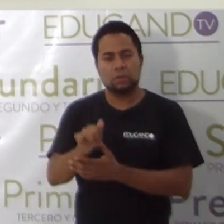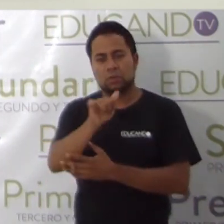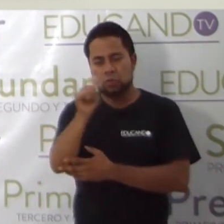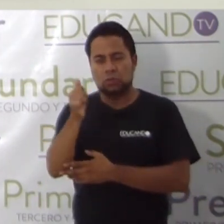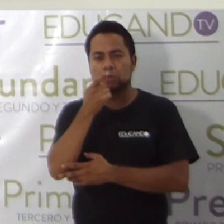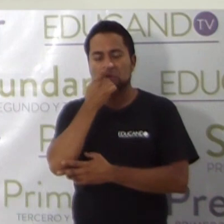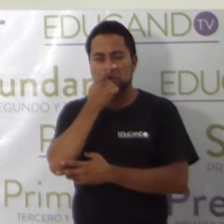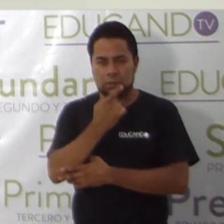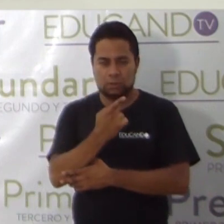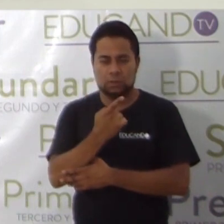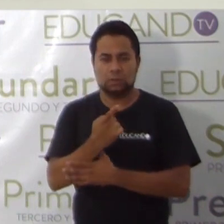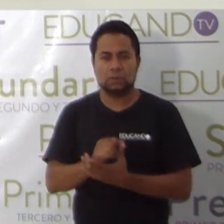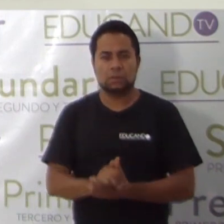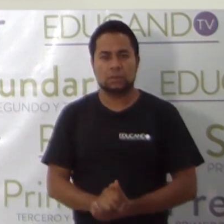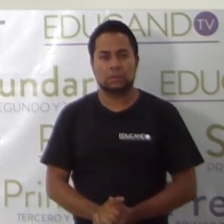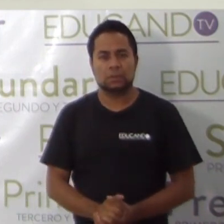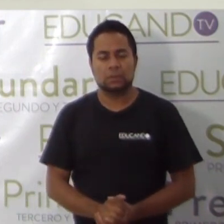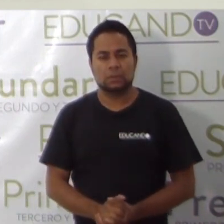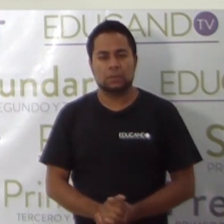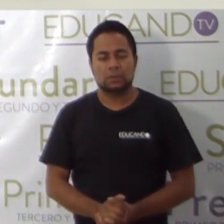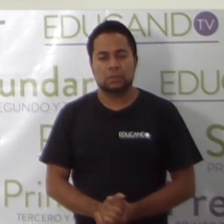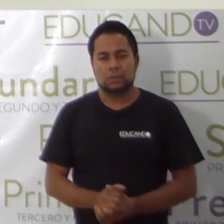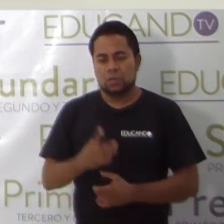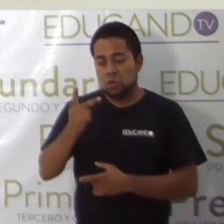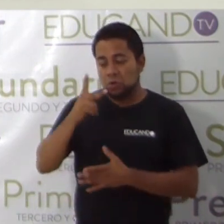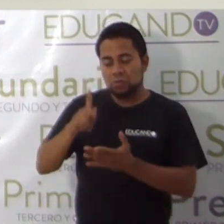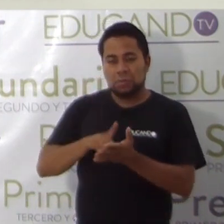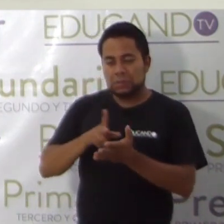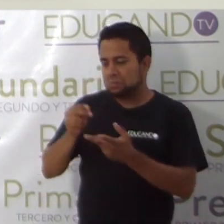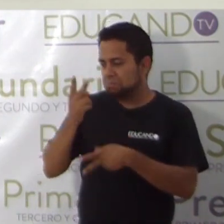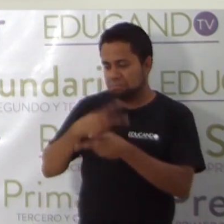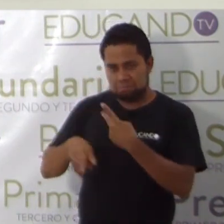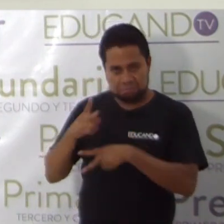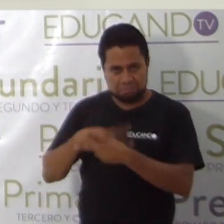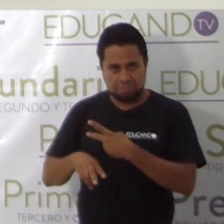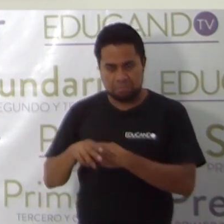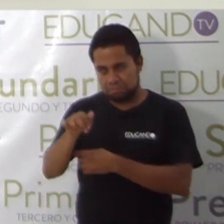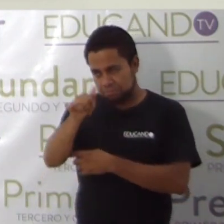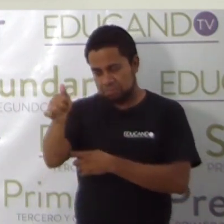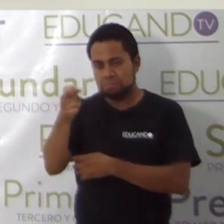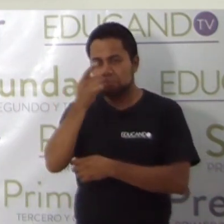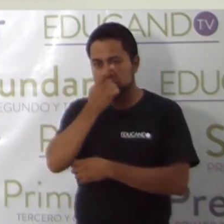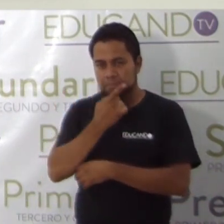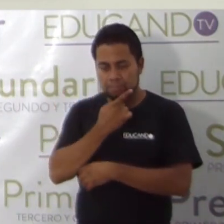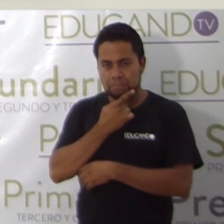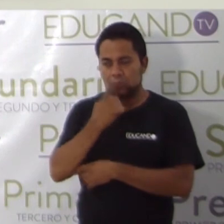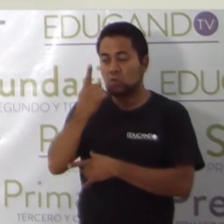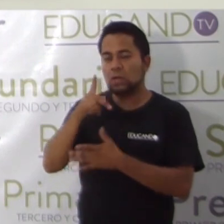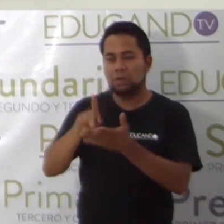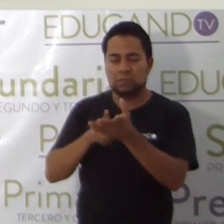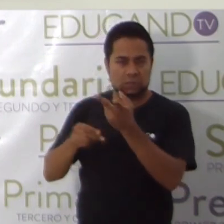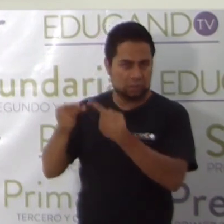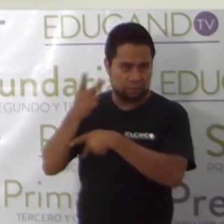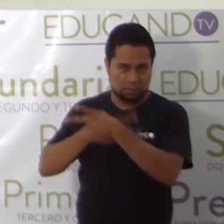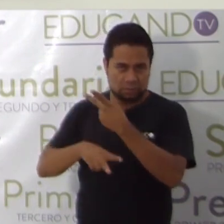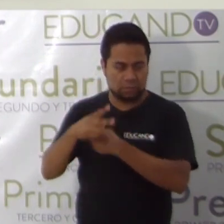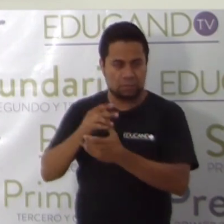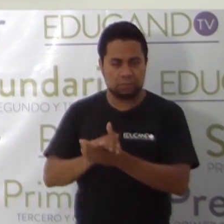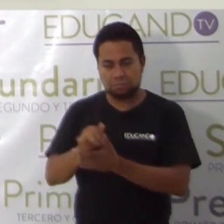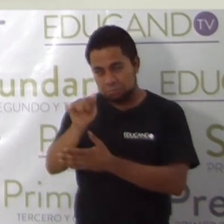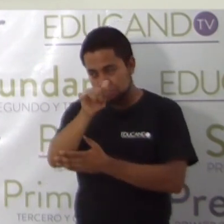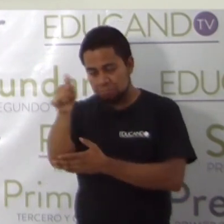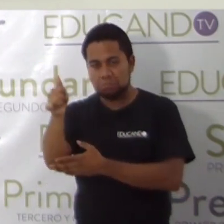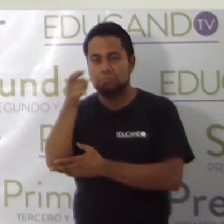Otro dijo que faltó dos veces. Otro dijo que faltó una vez.